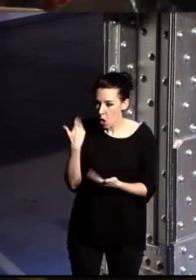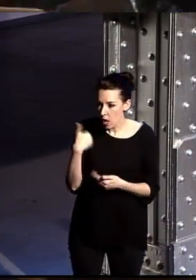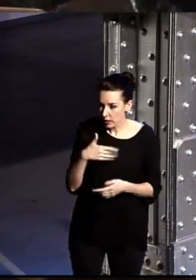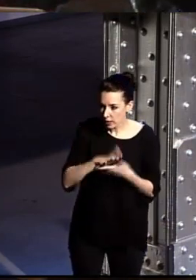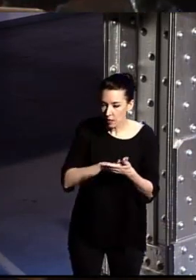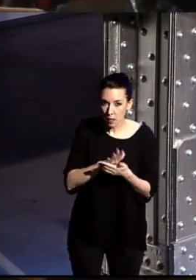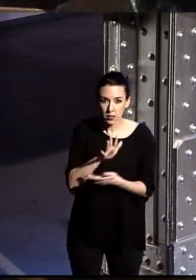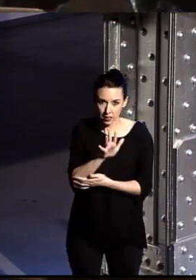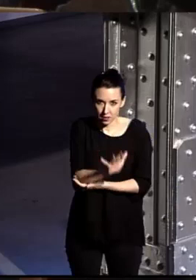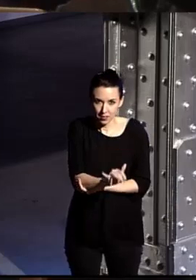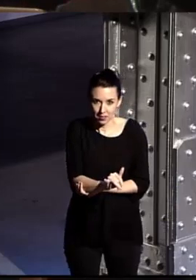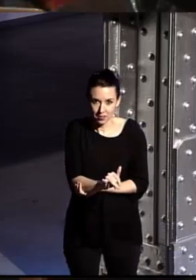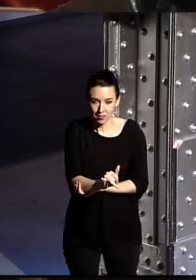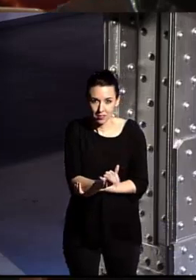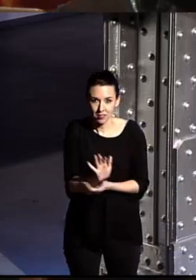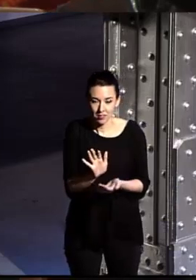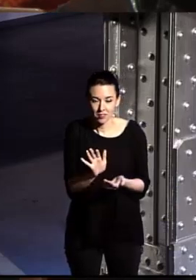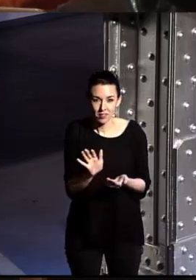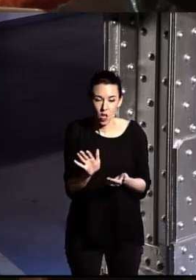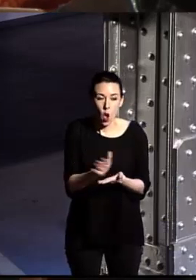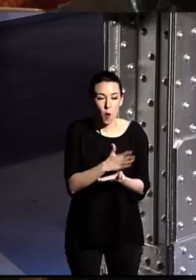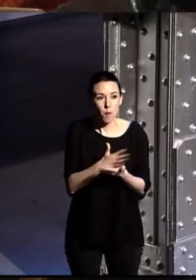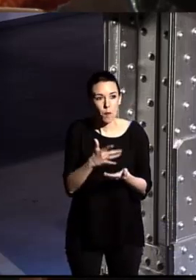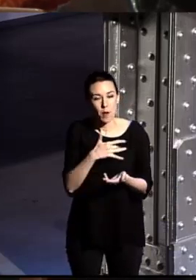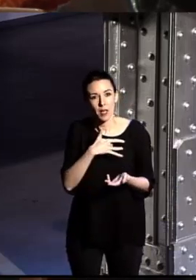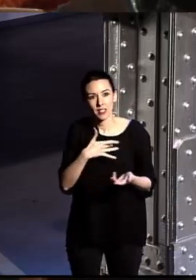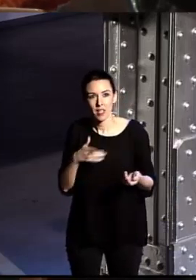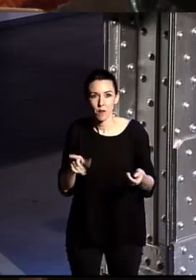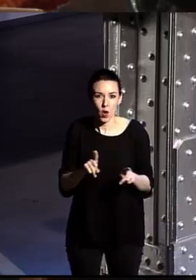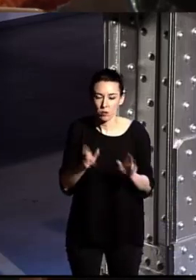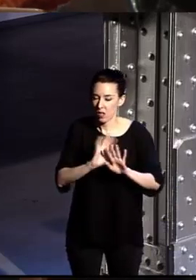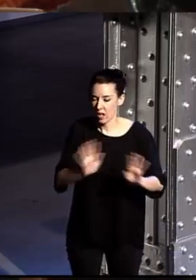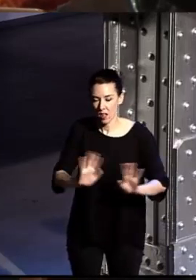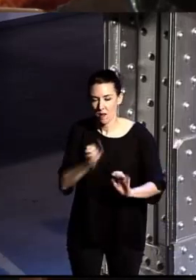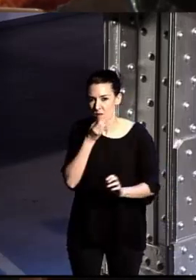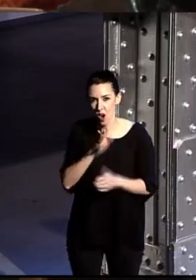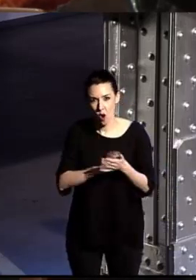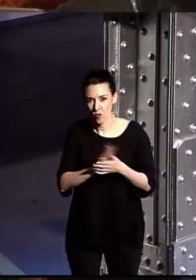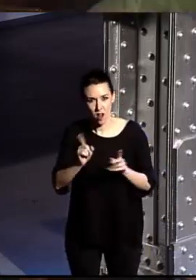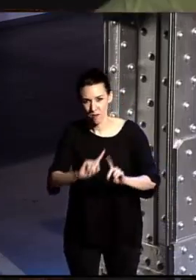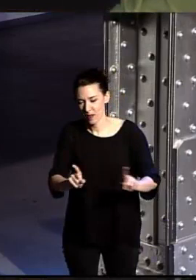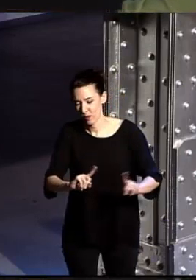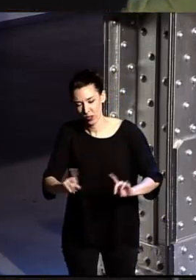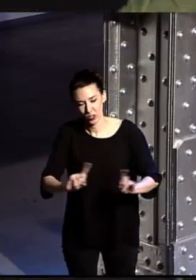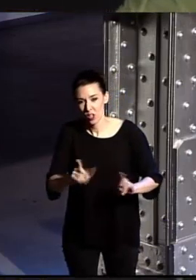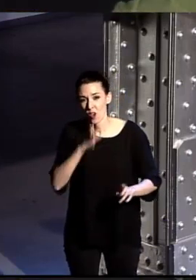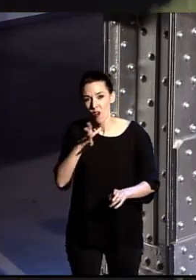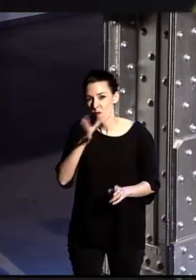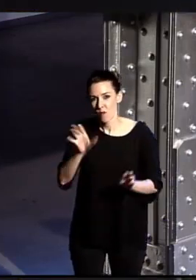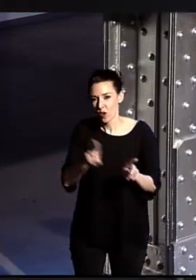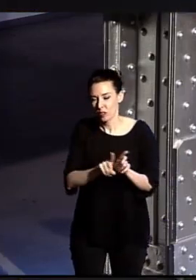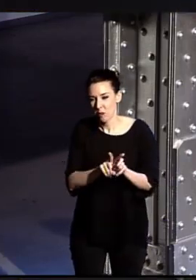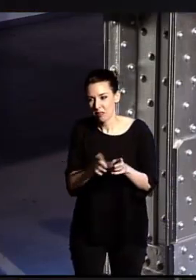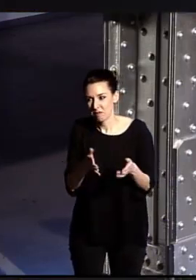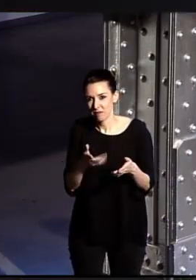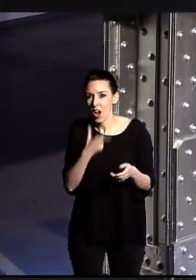antes. No son los poemas de amor. Dejémoslos. No, pero a mí esto me interesa. Como poeta